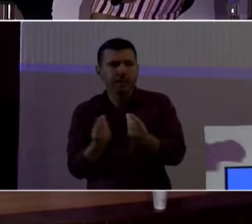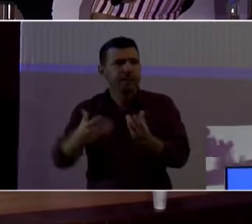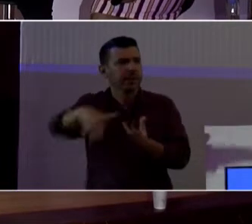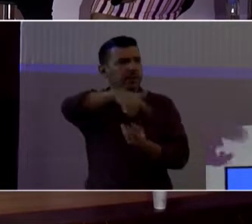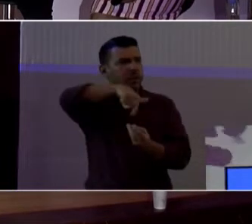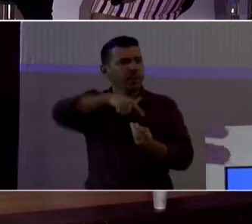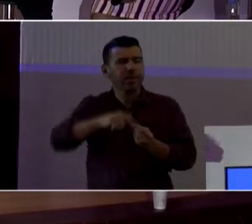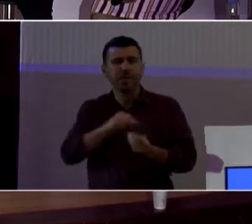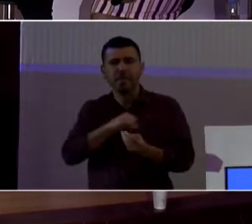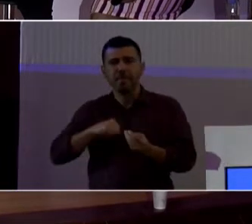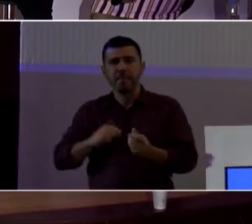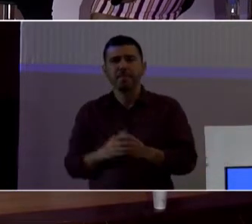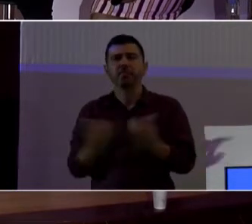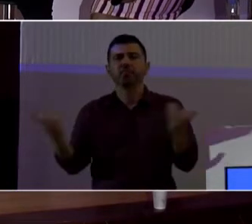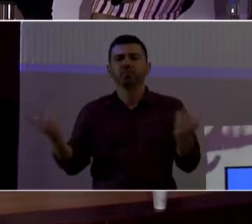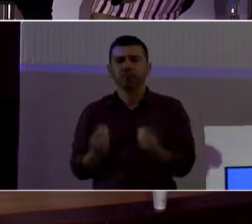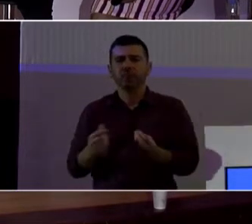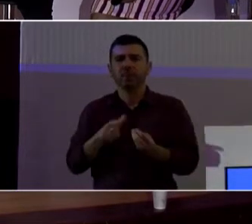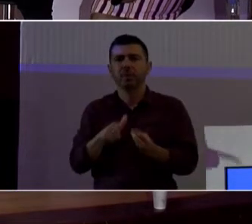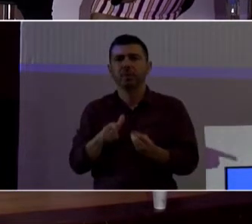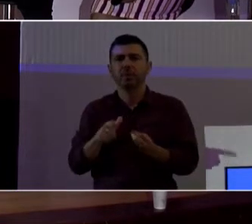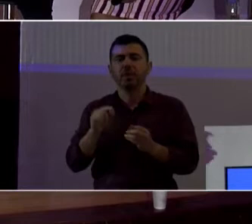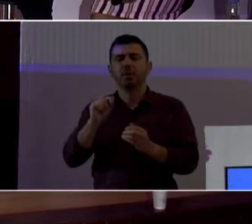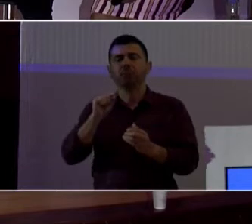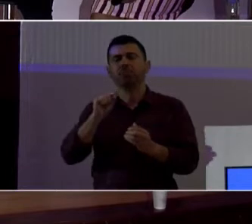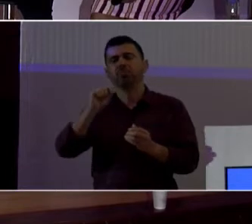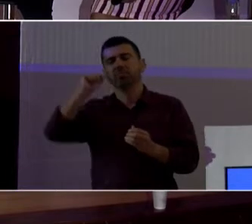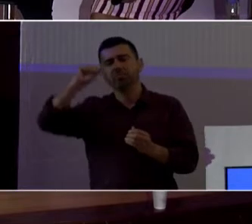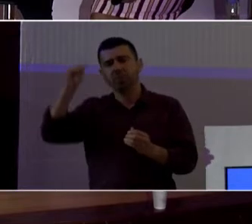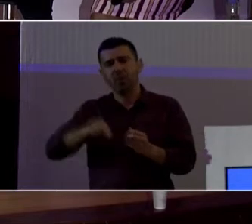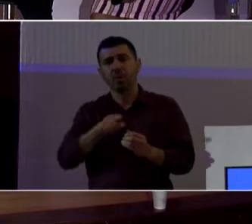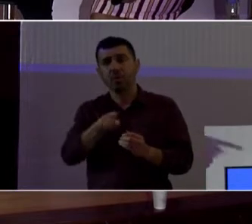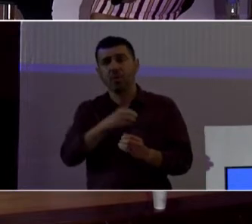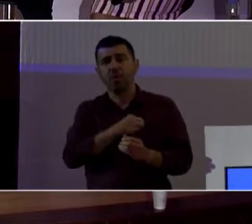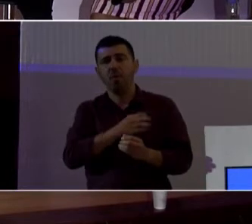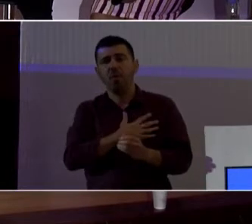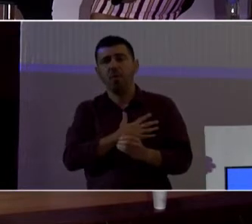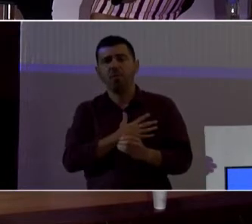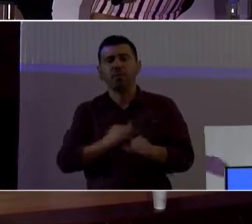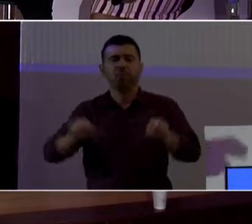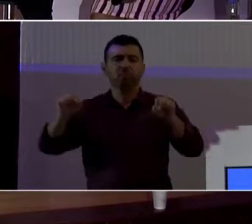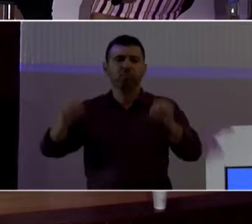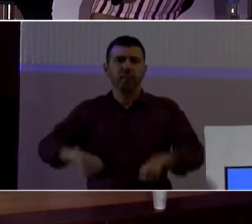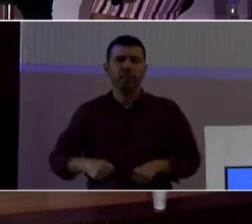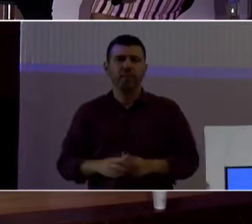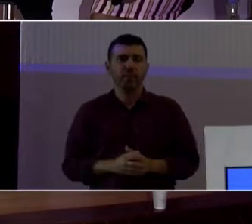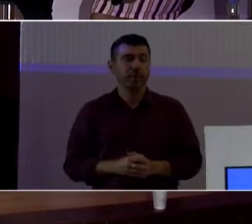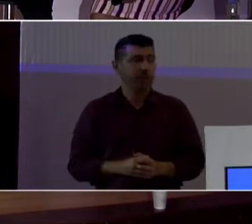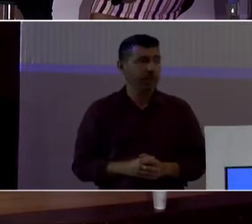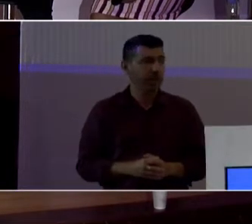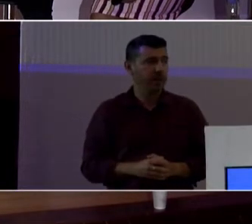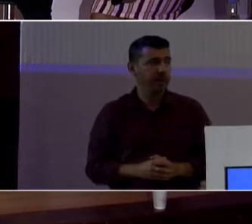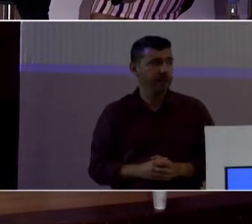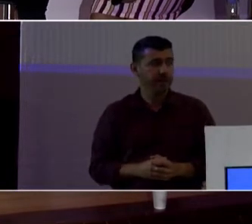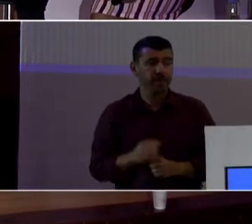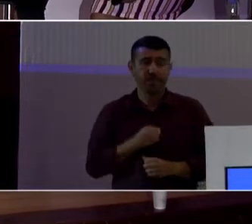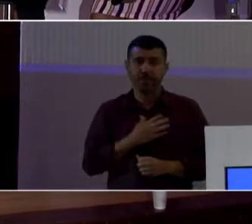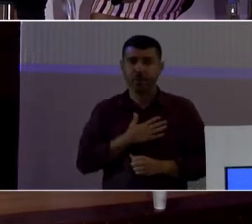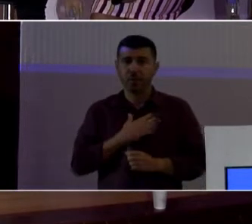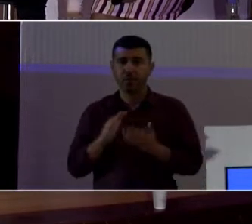esta oportunidad es viable, y no es viable solo para los excombatientes y sus familias, sino para nosotros como